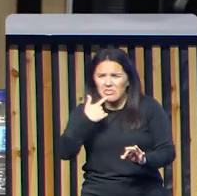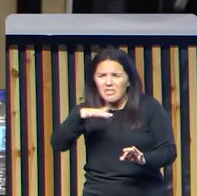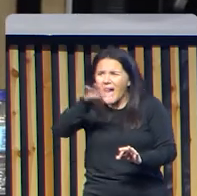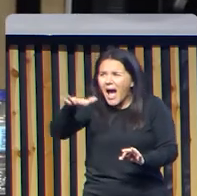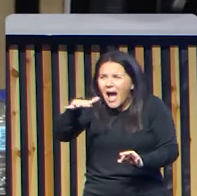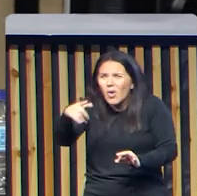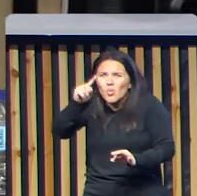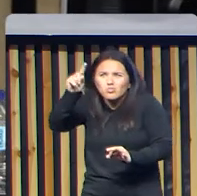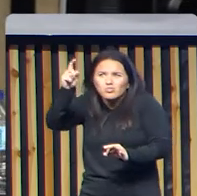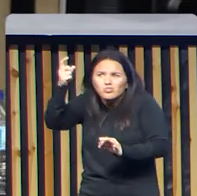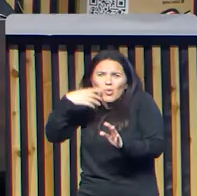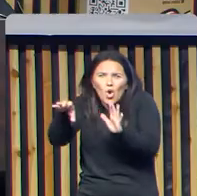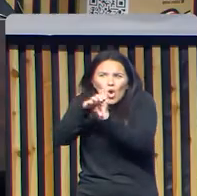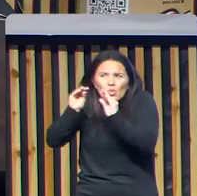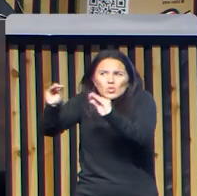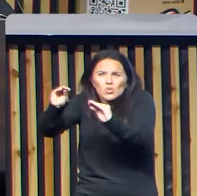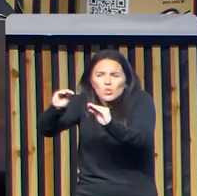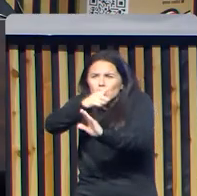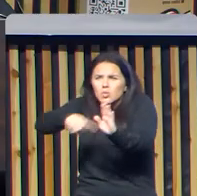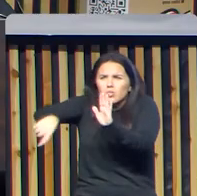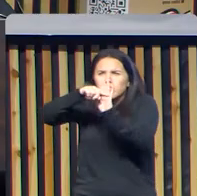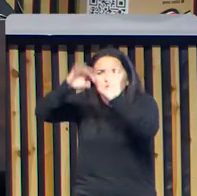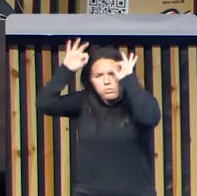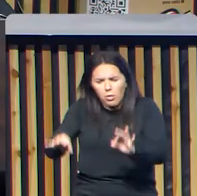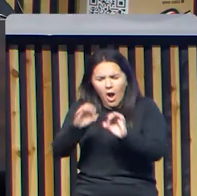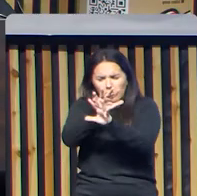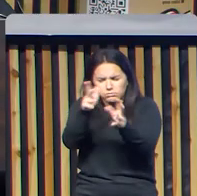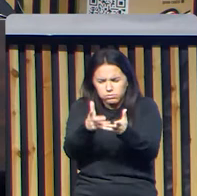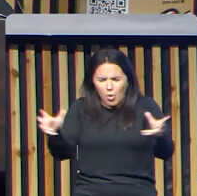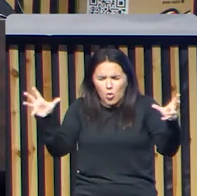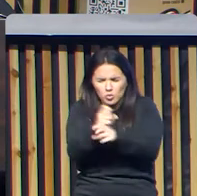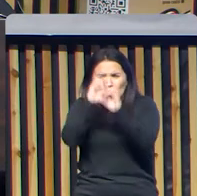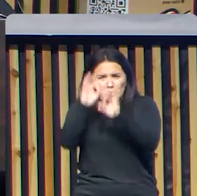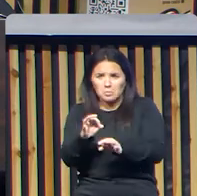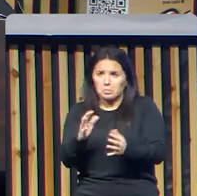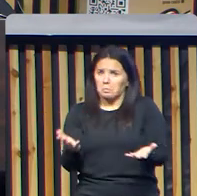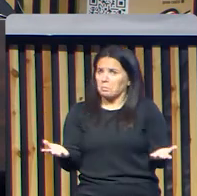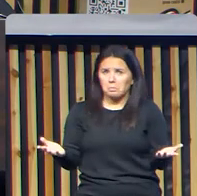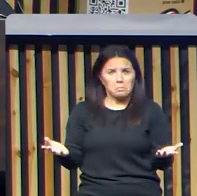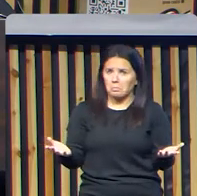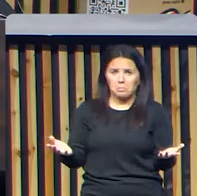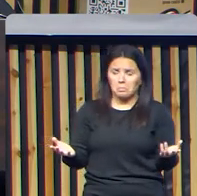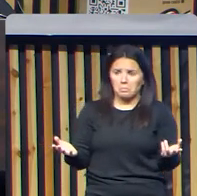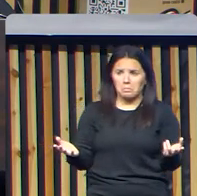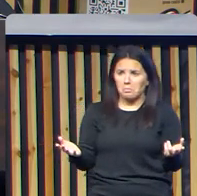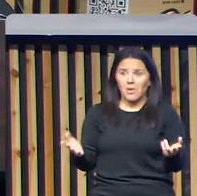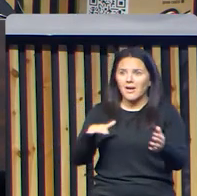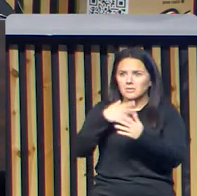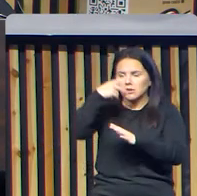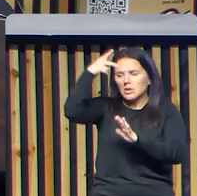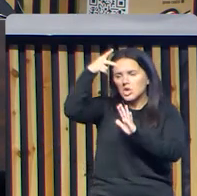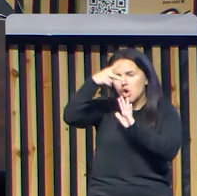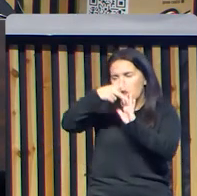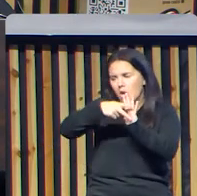fuego en algún lugar la respuesta evidentes no De hecho hay una panoplia de